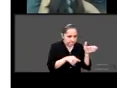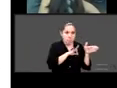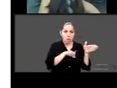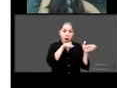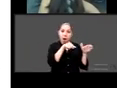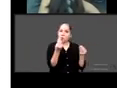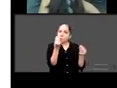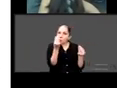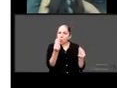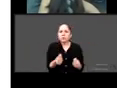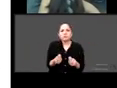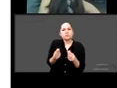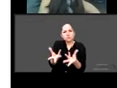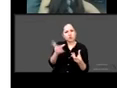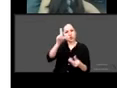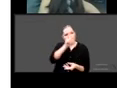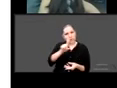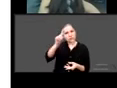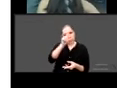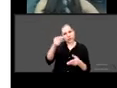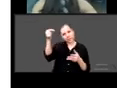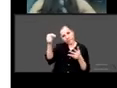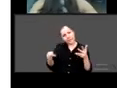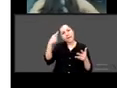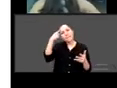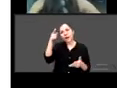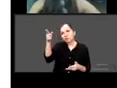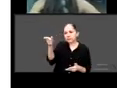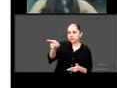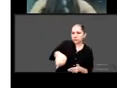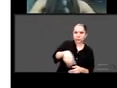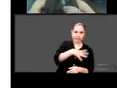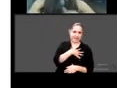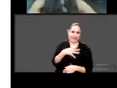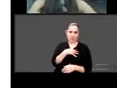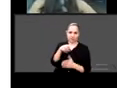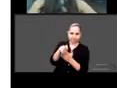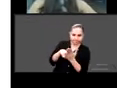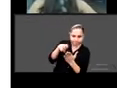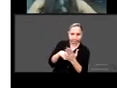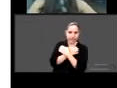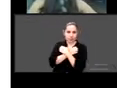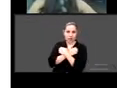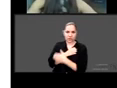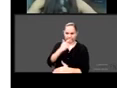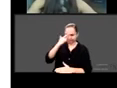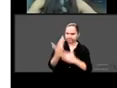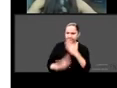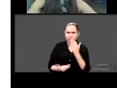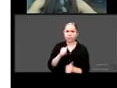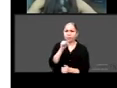sobre cómo educar a los hijos e hijas sin violencia. Entonces, creo que sí, no es un